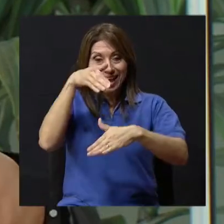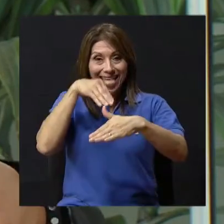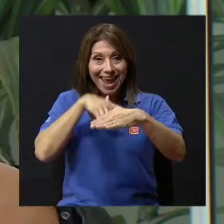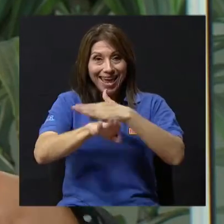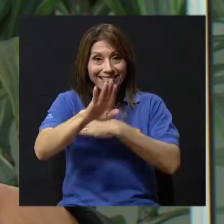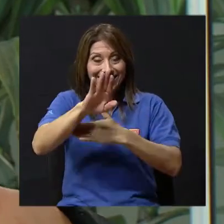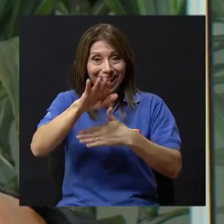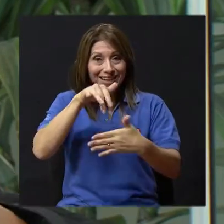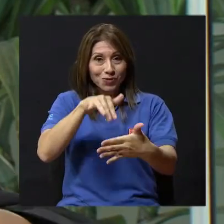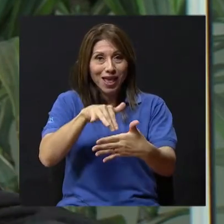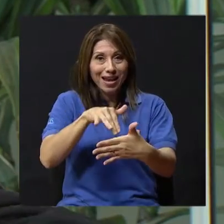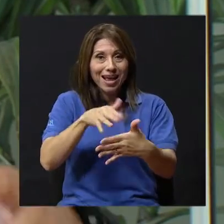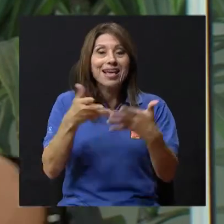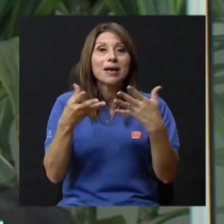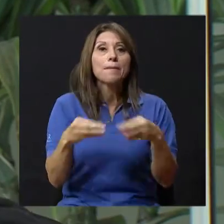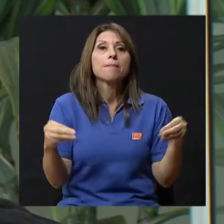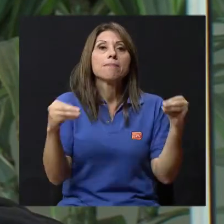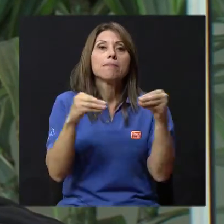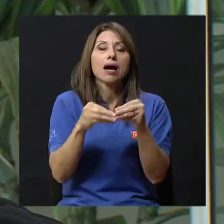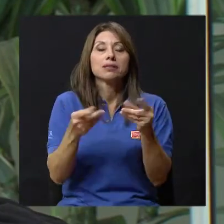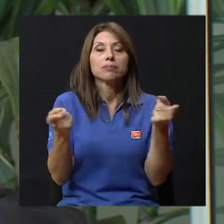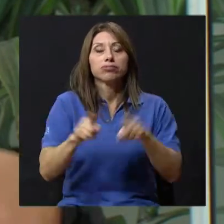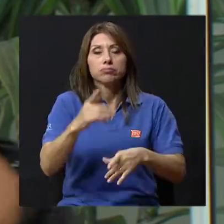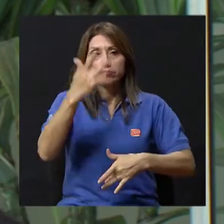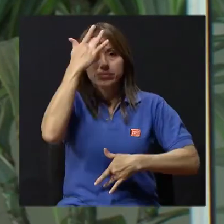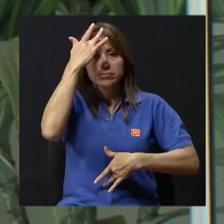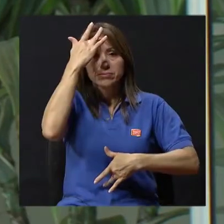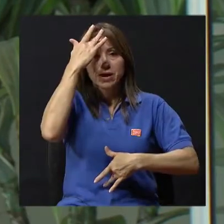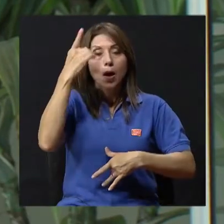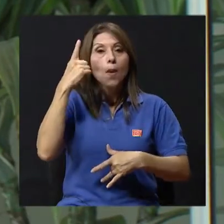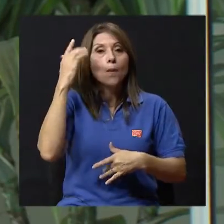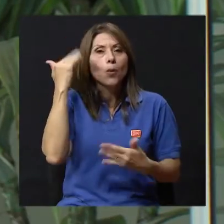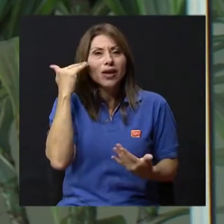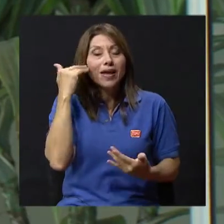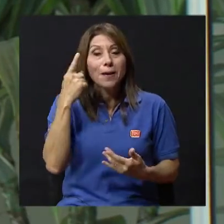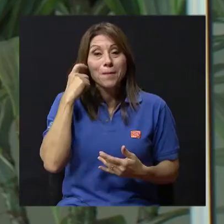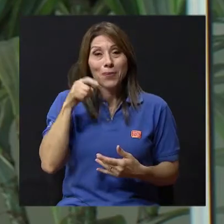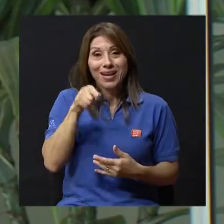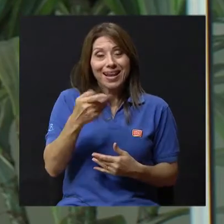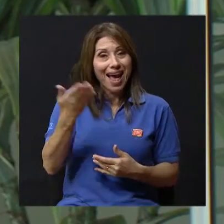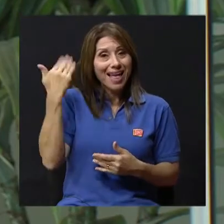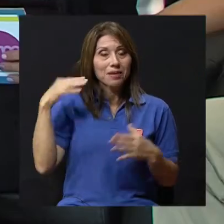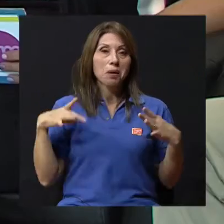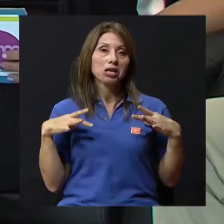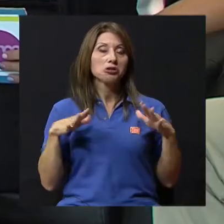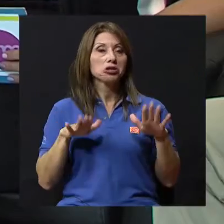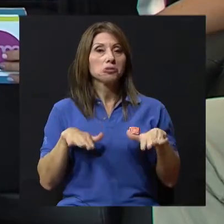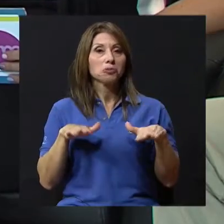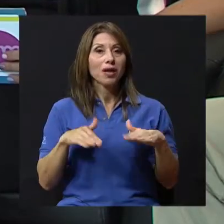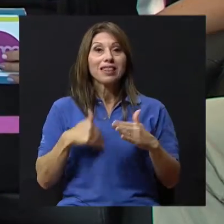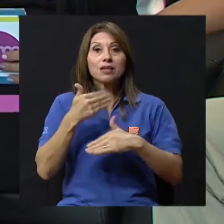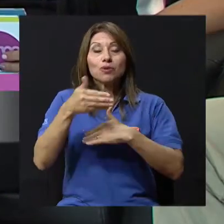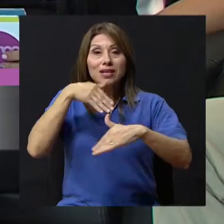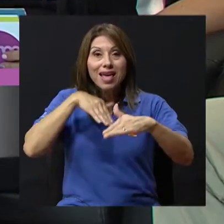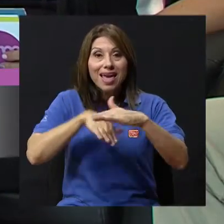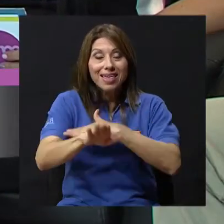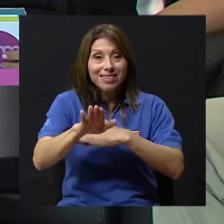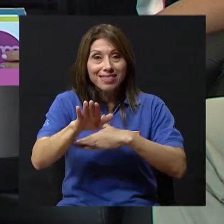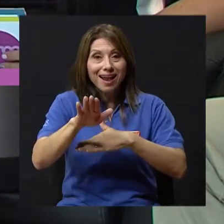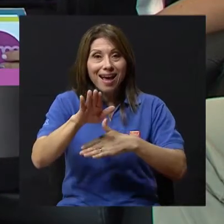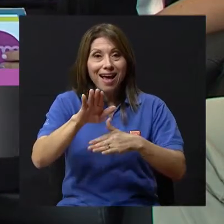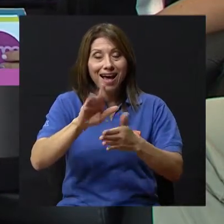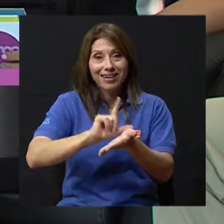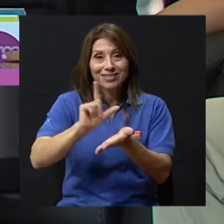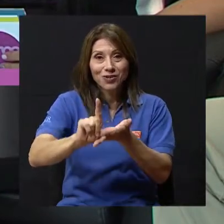el niño estaba en vacaciones, llegan sus compañeros, hay mucho más infecciones. El otro pico es al inicio